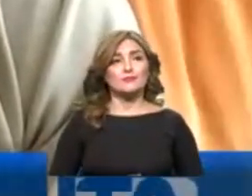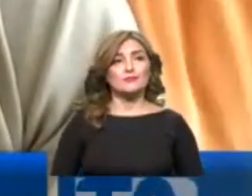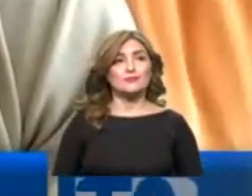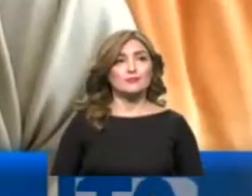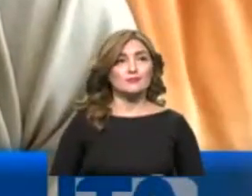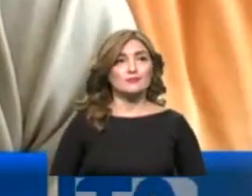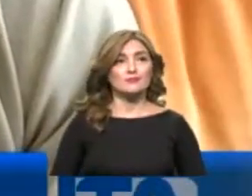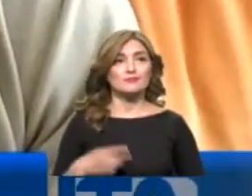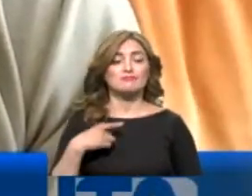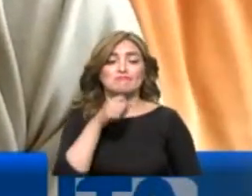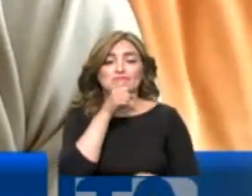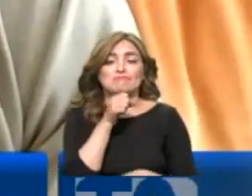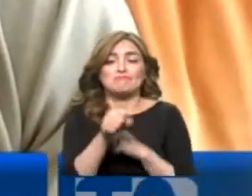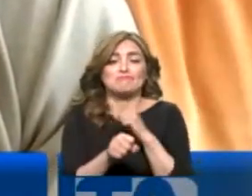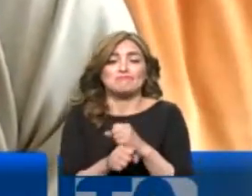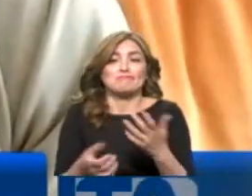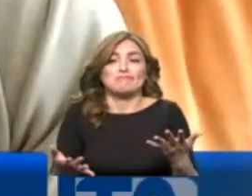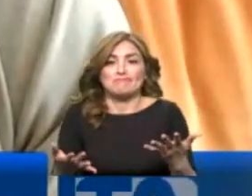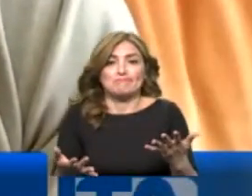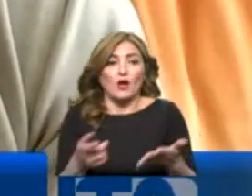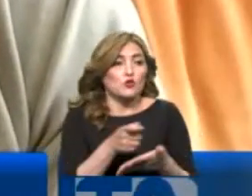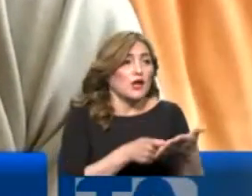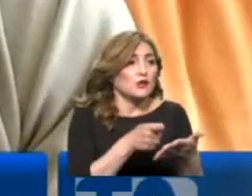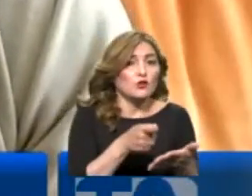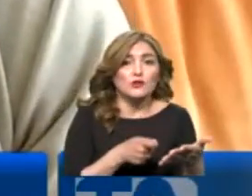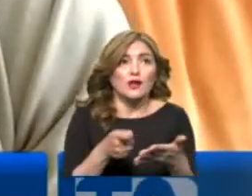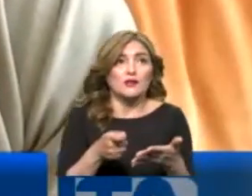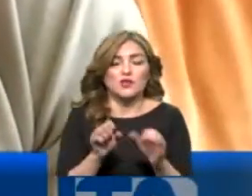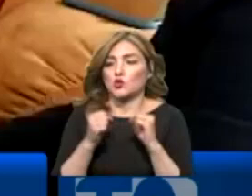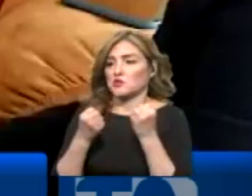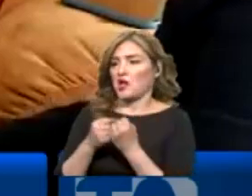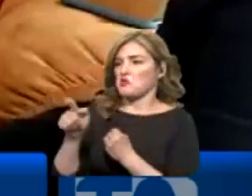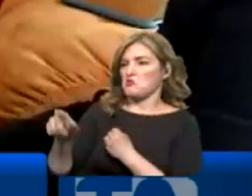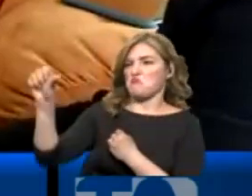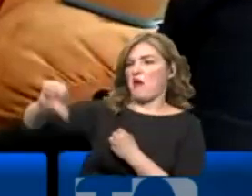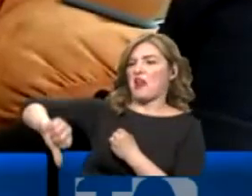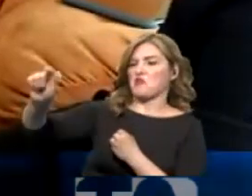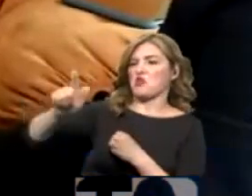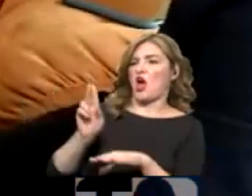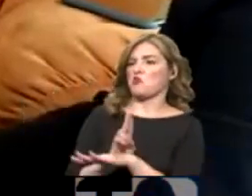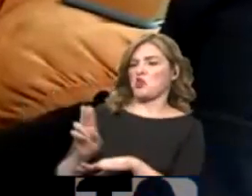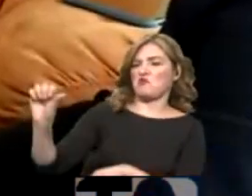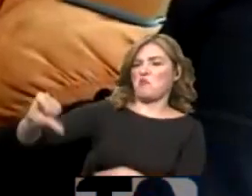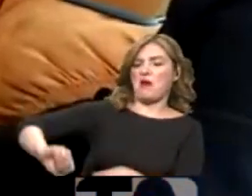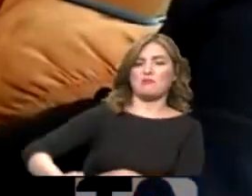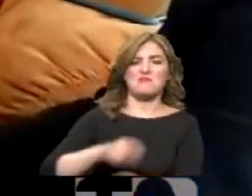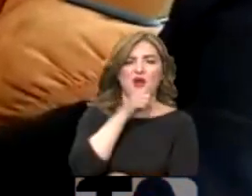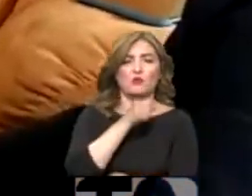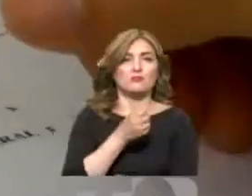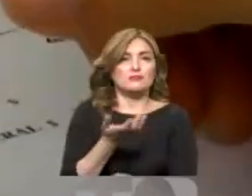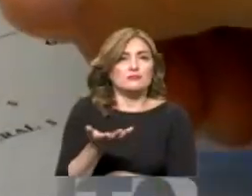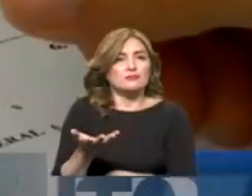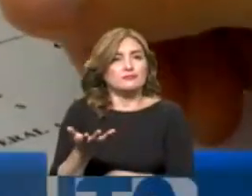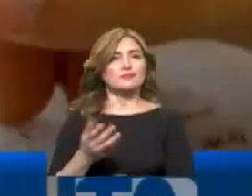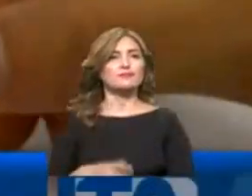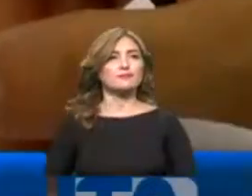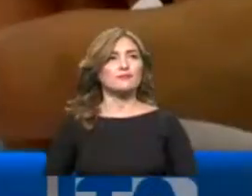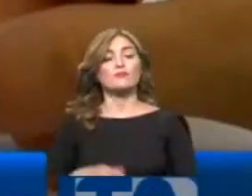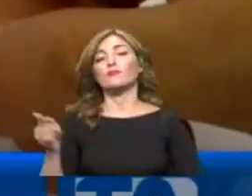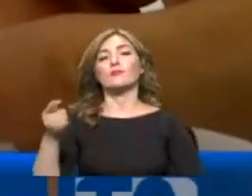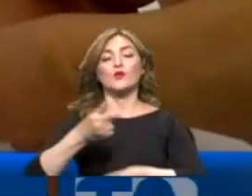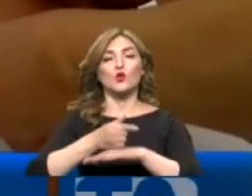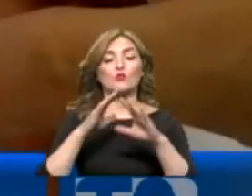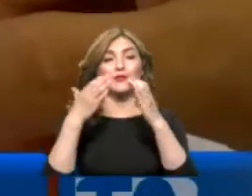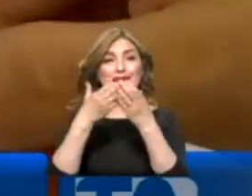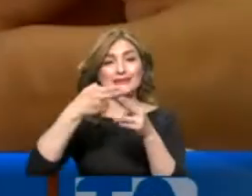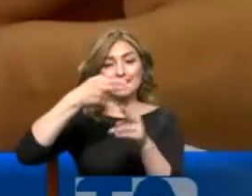pasa una cierta edad, lastimosamente para nuestra sociedad ya uno es inservible. Galo Arbeláez, secretario del Comité de Extrabajadores, cuenta que a